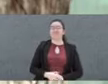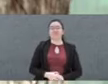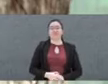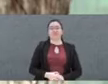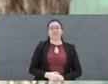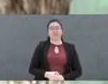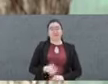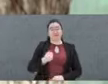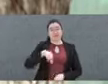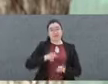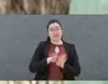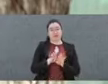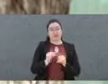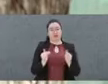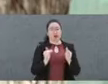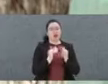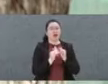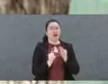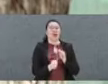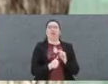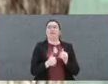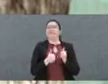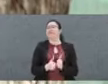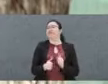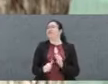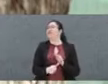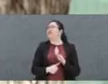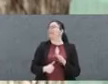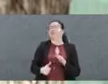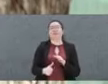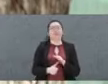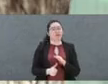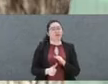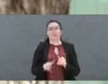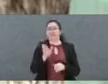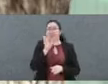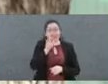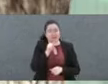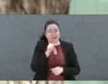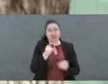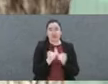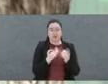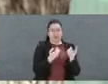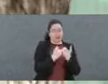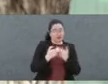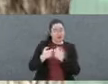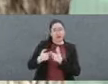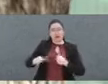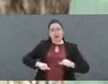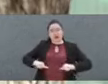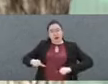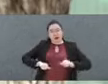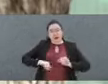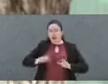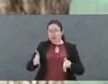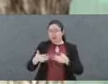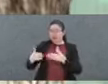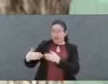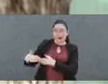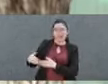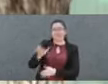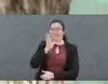Ya tampoco podemos estar encerrados tanto tiempo, cerradas las actividades económicas, y depende más bien de cada uno de